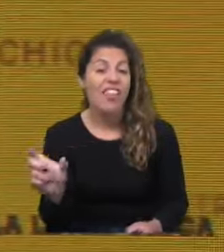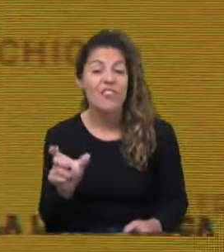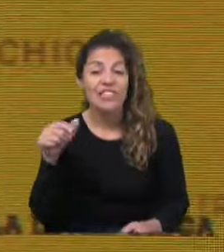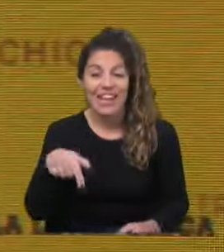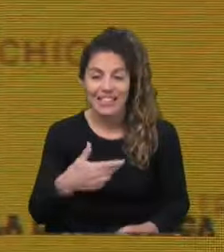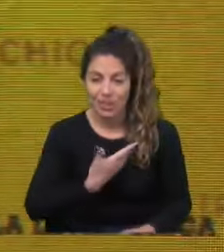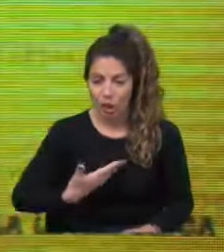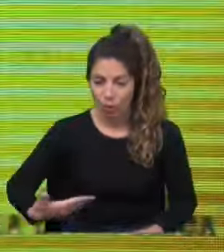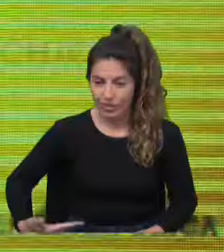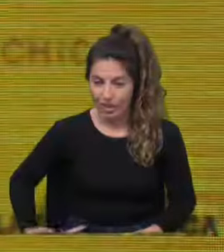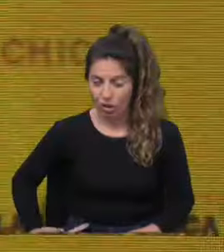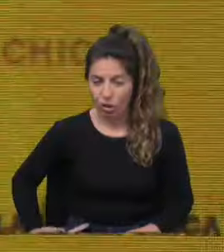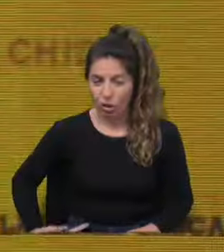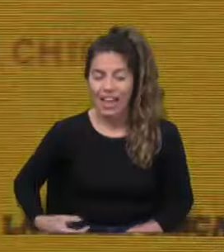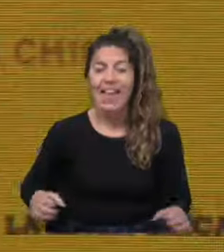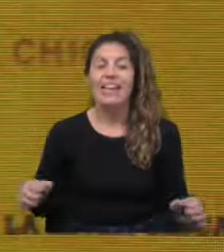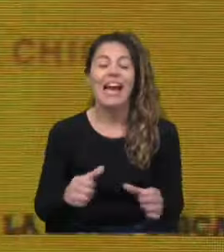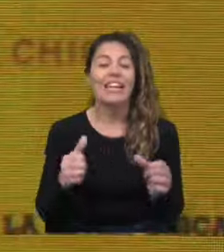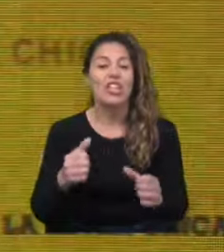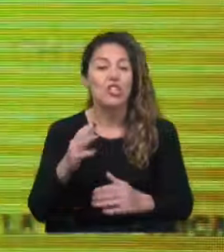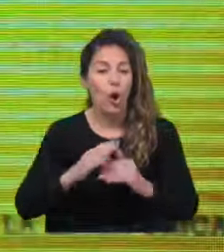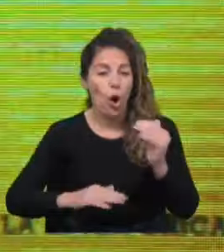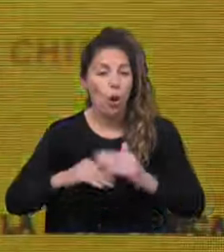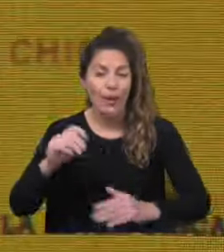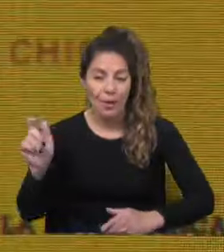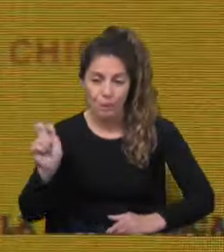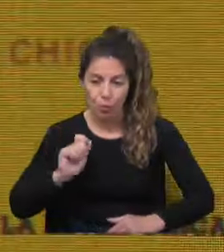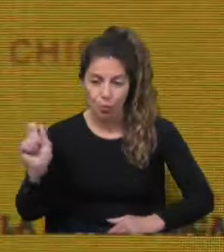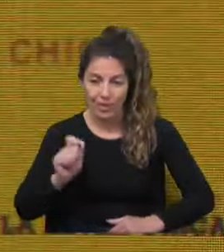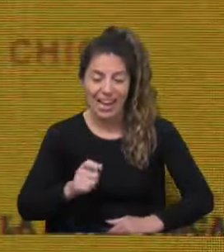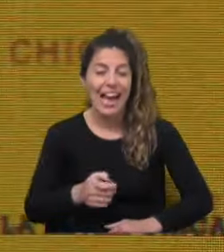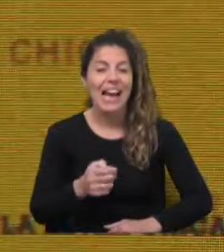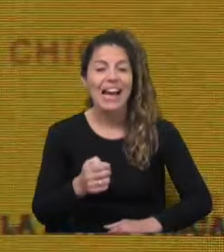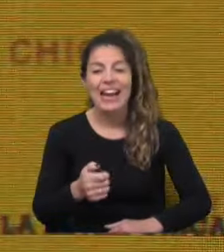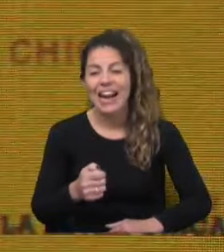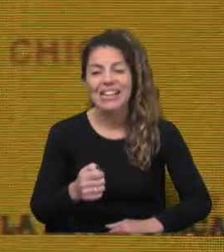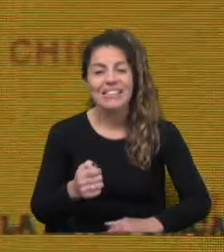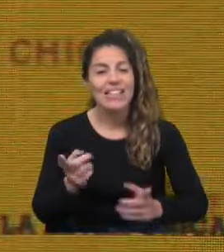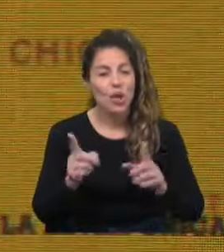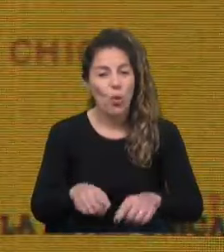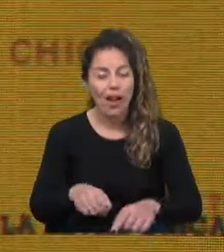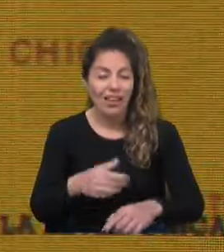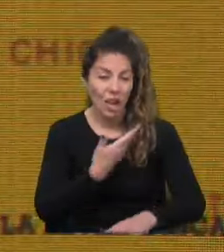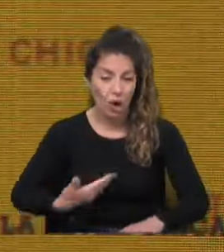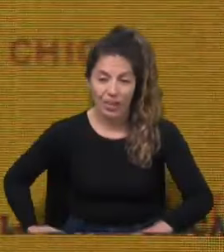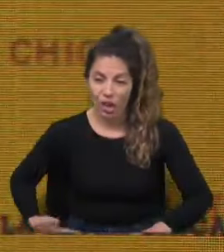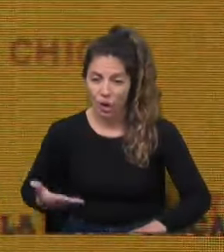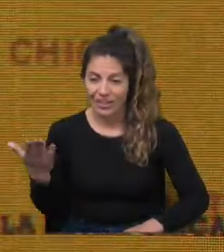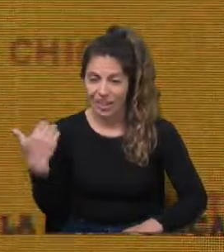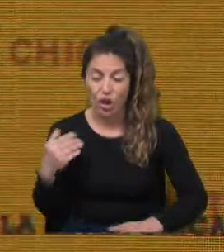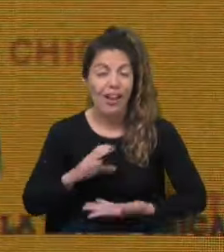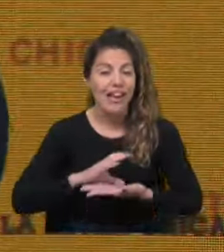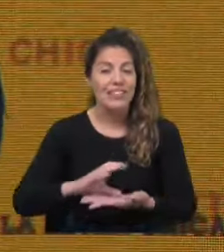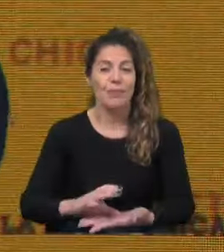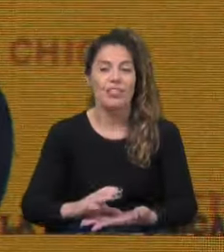este gobierno es que han hecho obra pública casi tanto como en el gobierno anterior, o sea, las